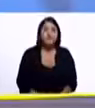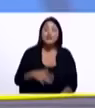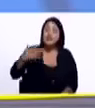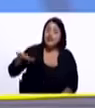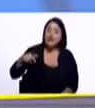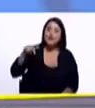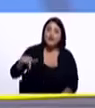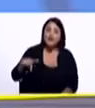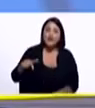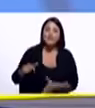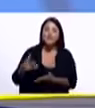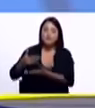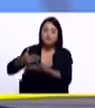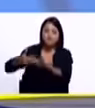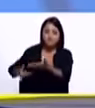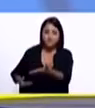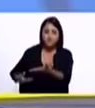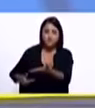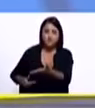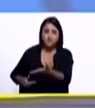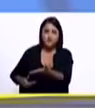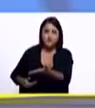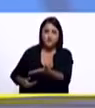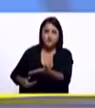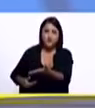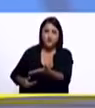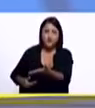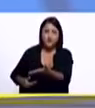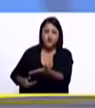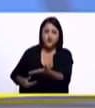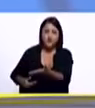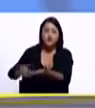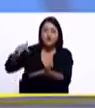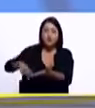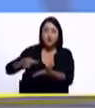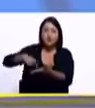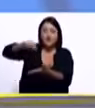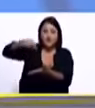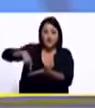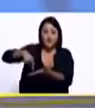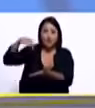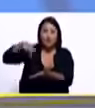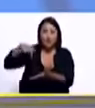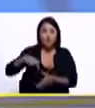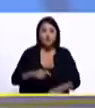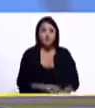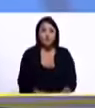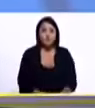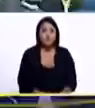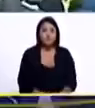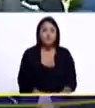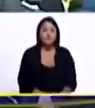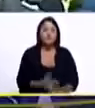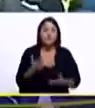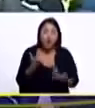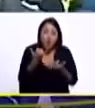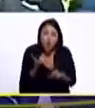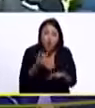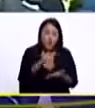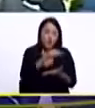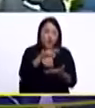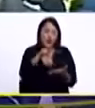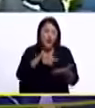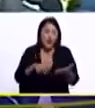documento. Con el permiso de ustedes, lo voy a desprender de aquí para poder leerlo con mayor